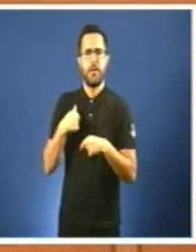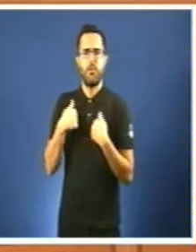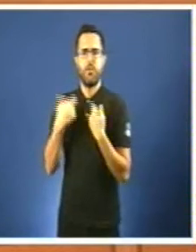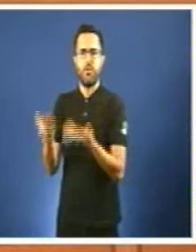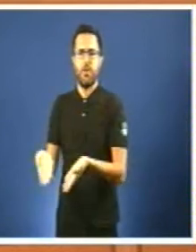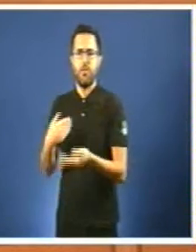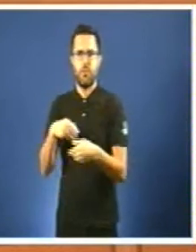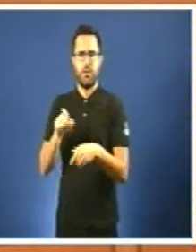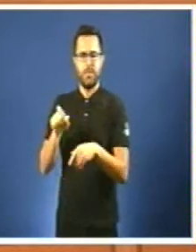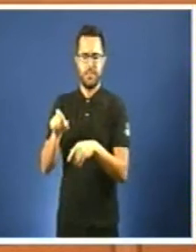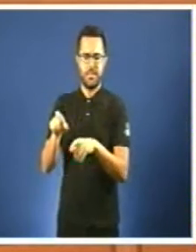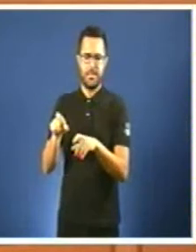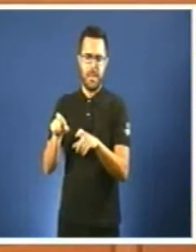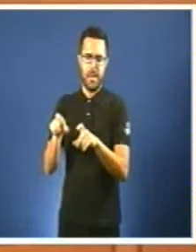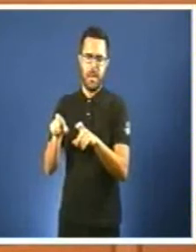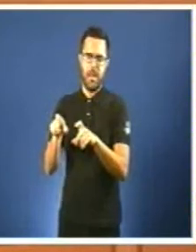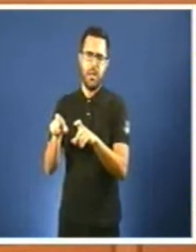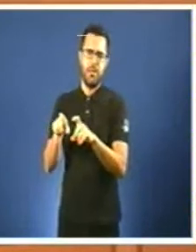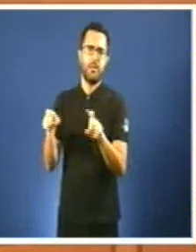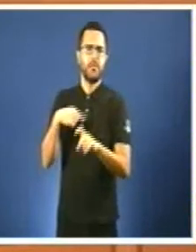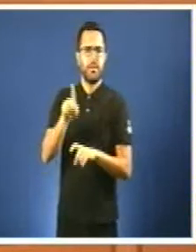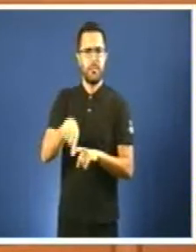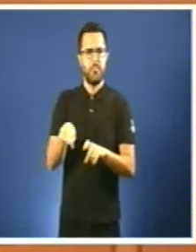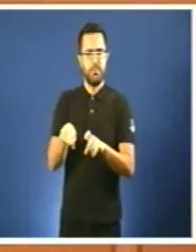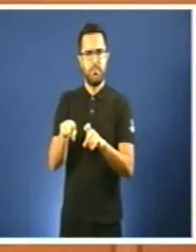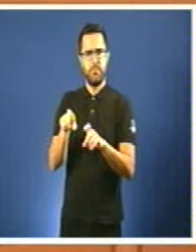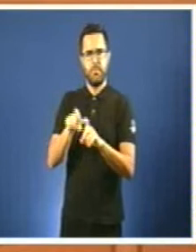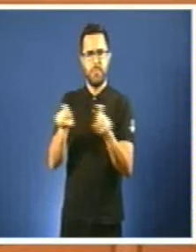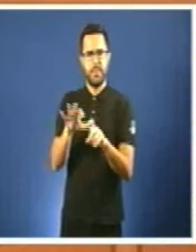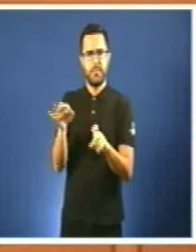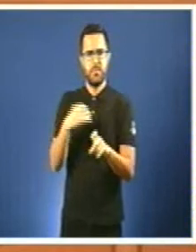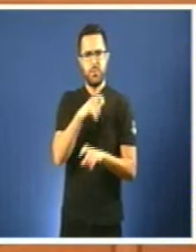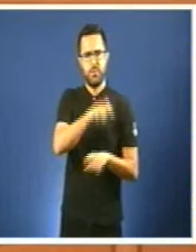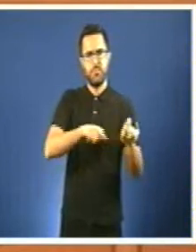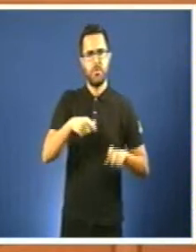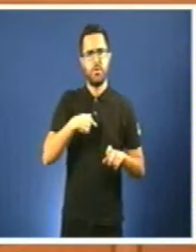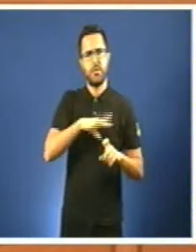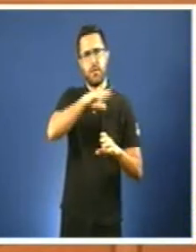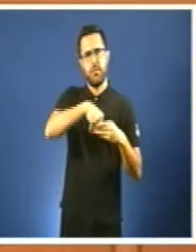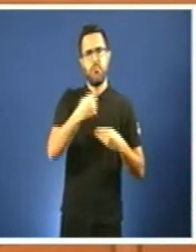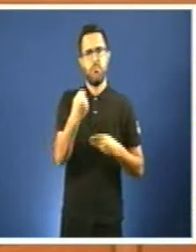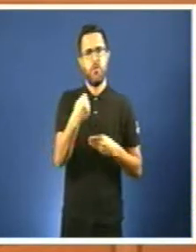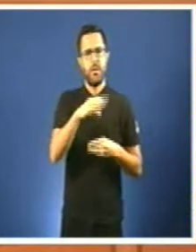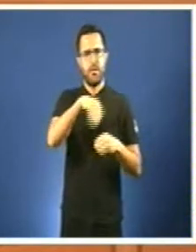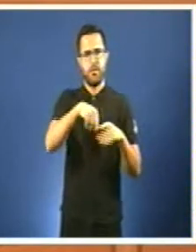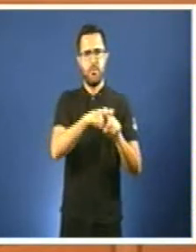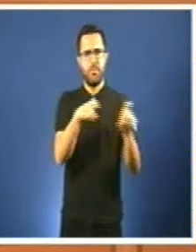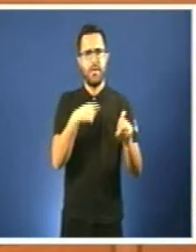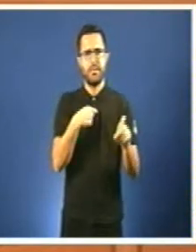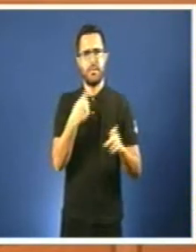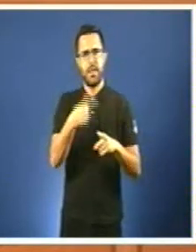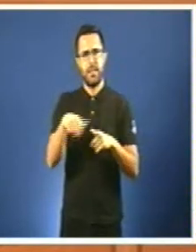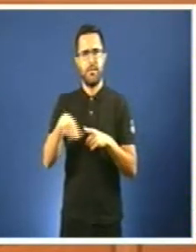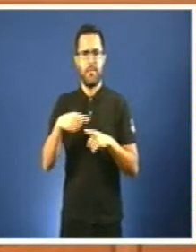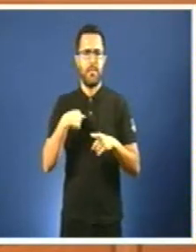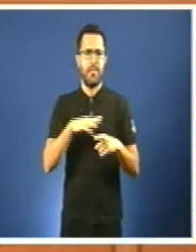persoas xurídicas, tamén das persoas físicas que exerzan poder de dirección en empresas que teñan actividade vinculada a